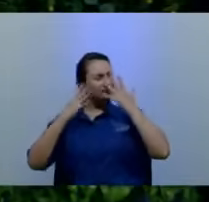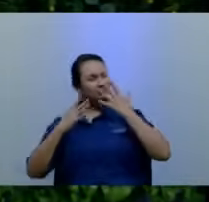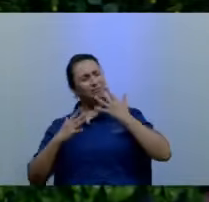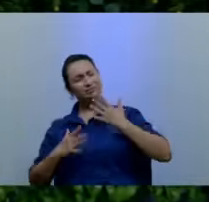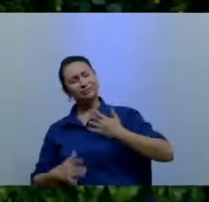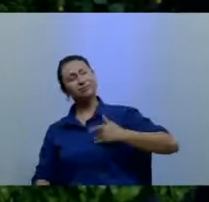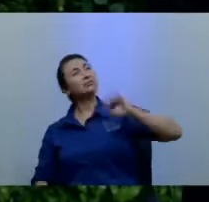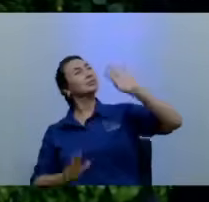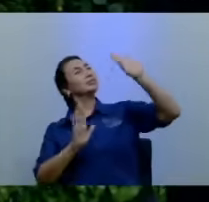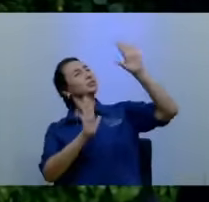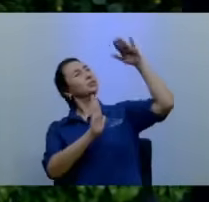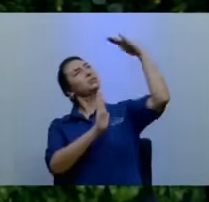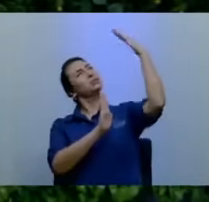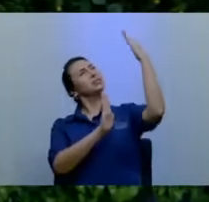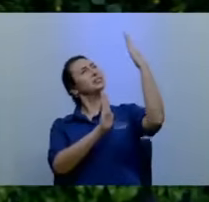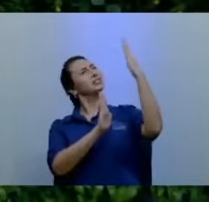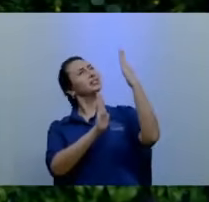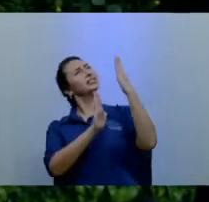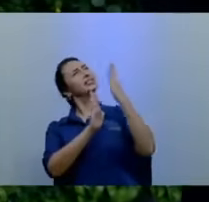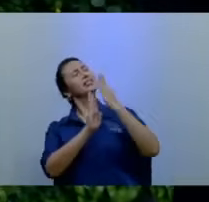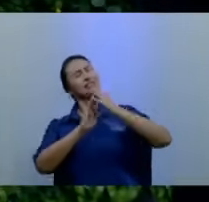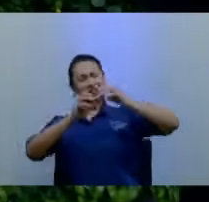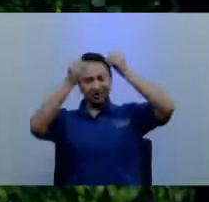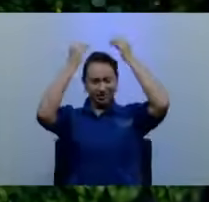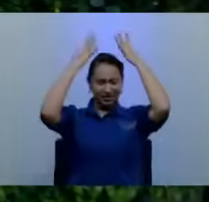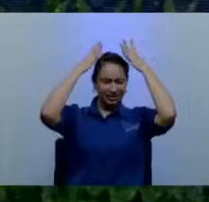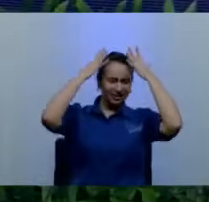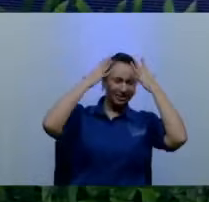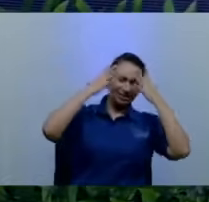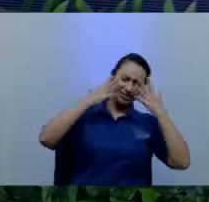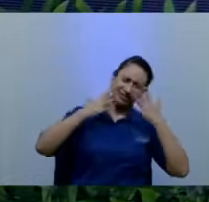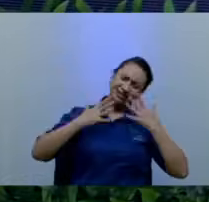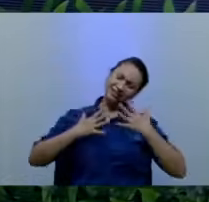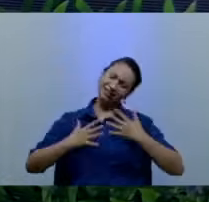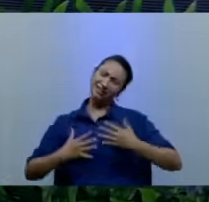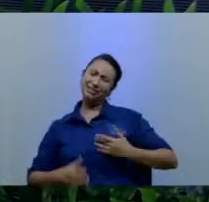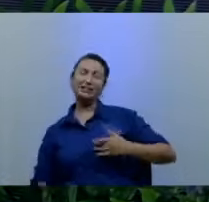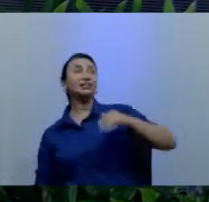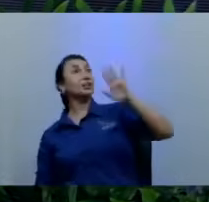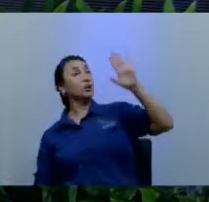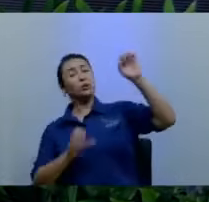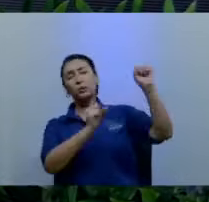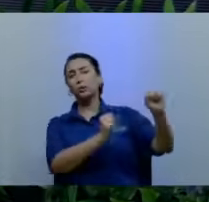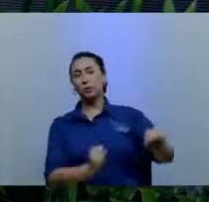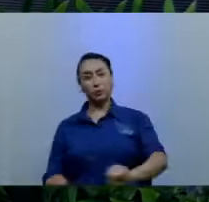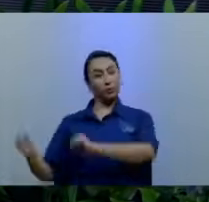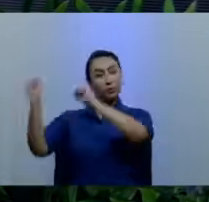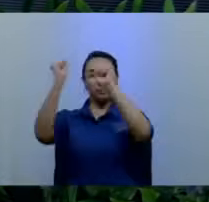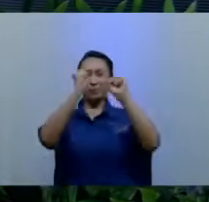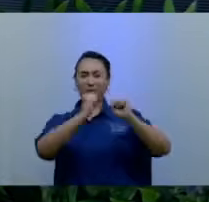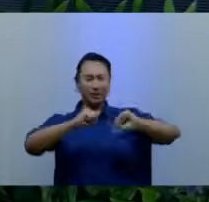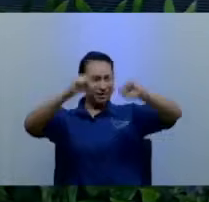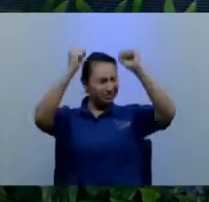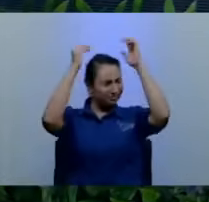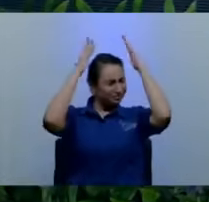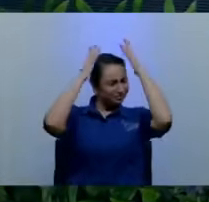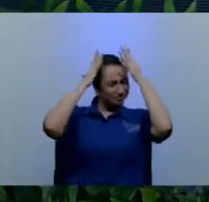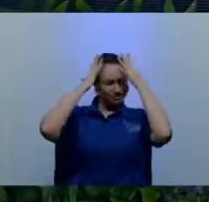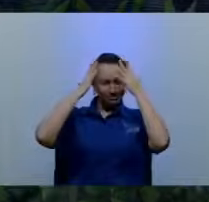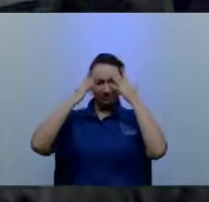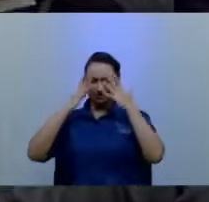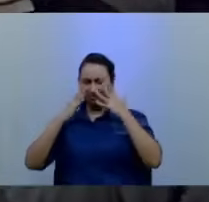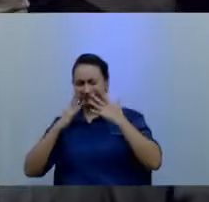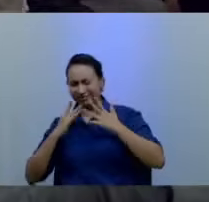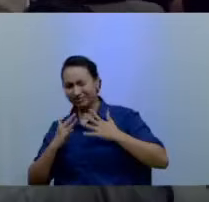tu presencia, lléname, lléname, con tu poder, lléname, lléname, con